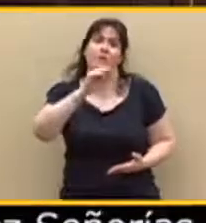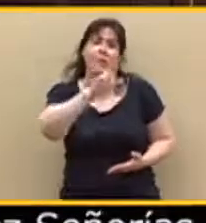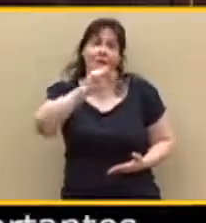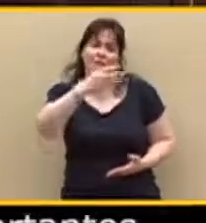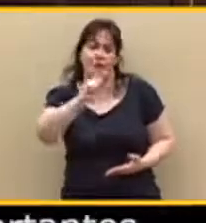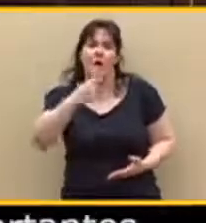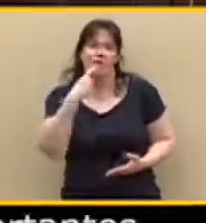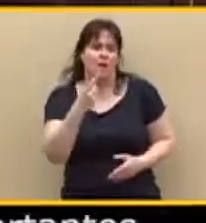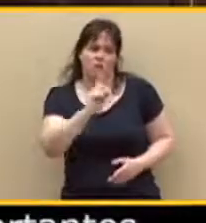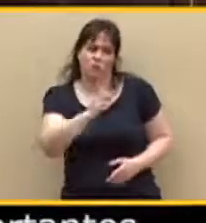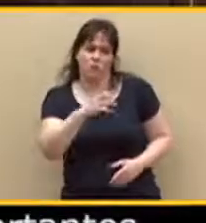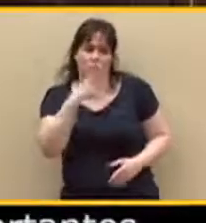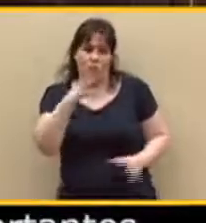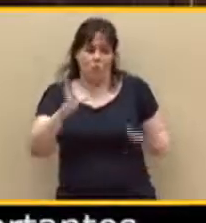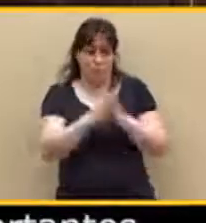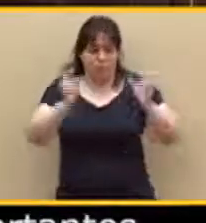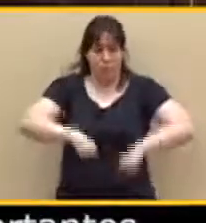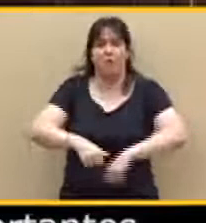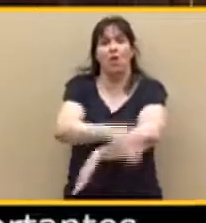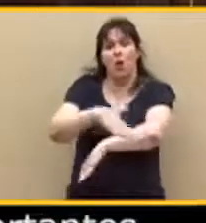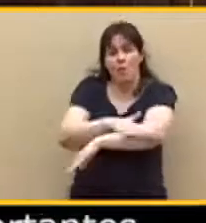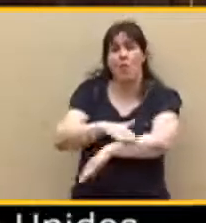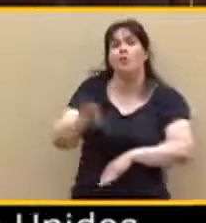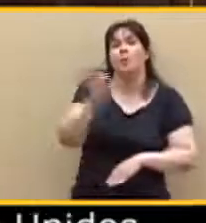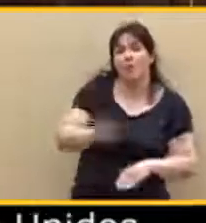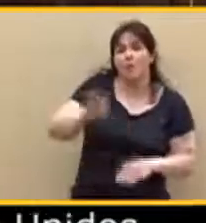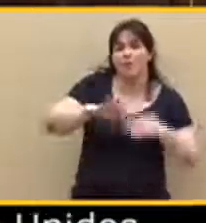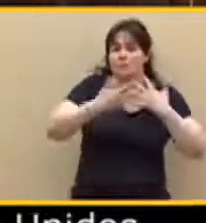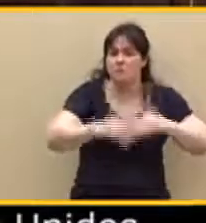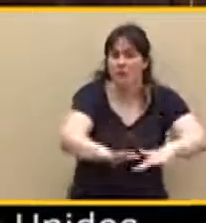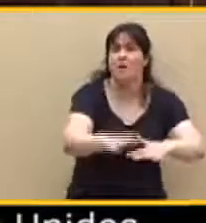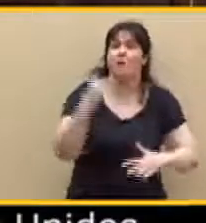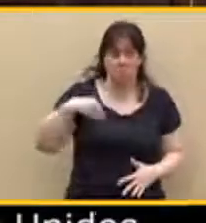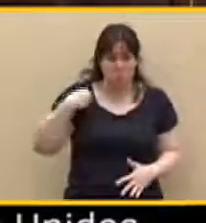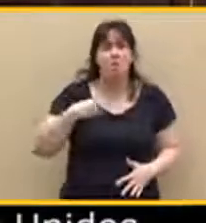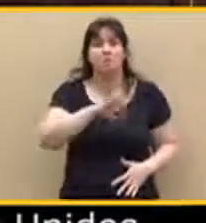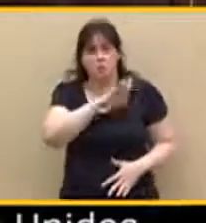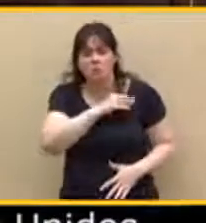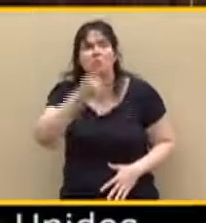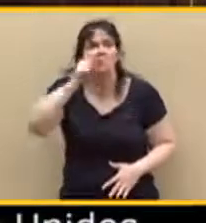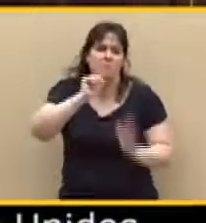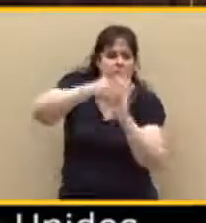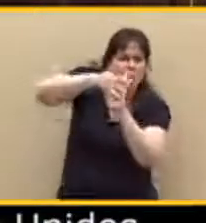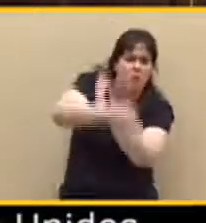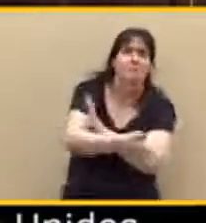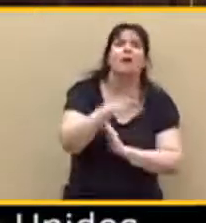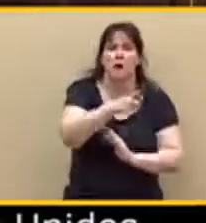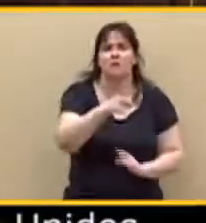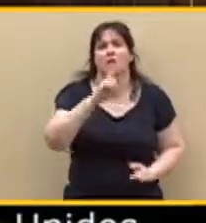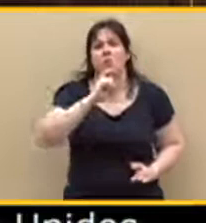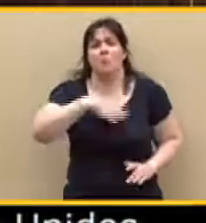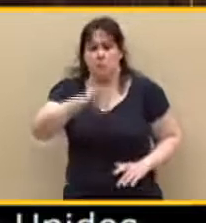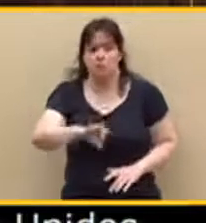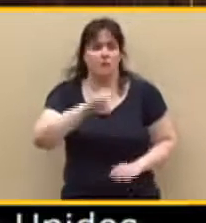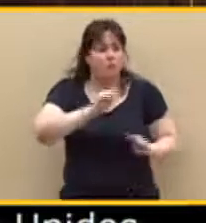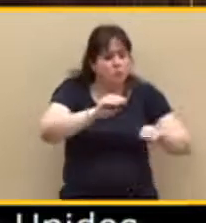con Unidas Podemos, en Comú Podem y en Marea. Lo explicó el propio Pedro Sánchez. Y fue así como se hizo posible su candidatura a